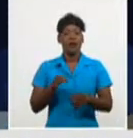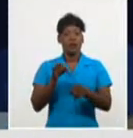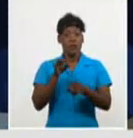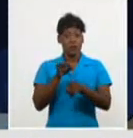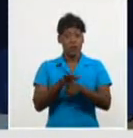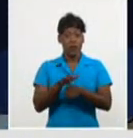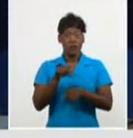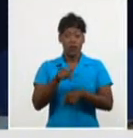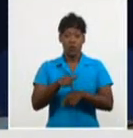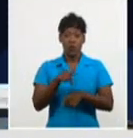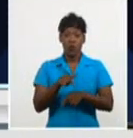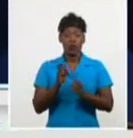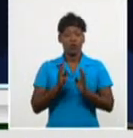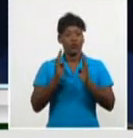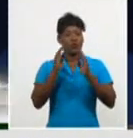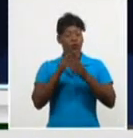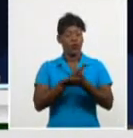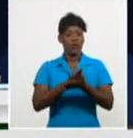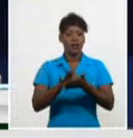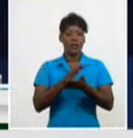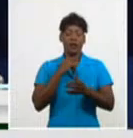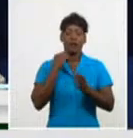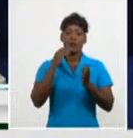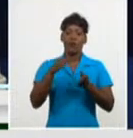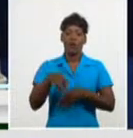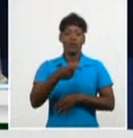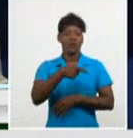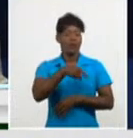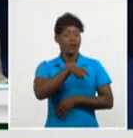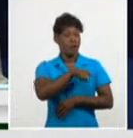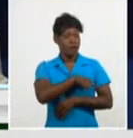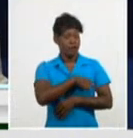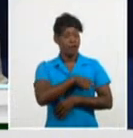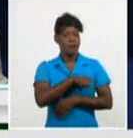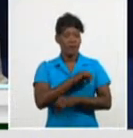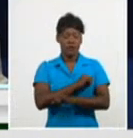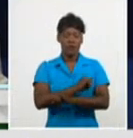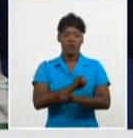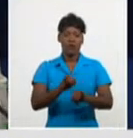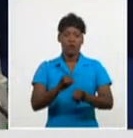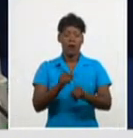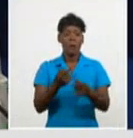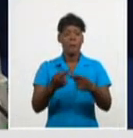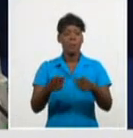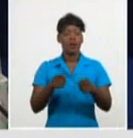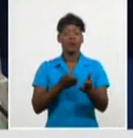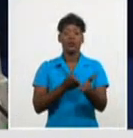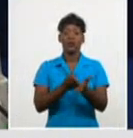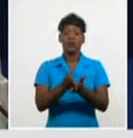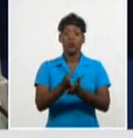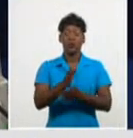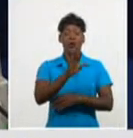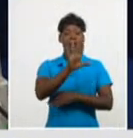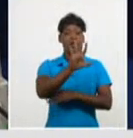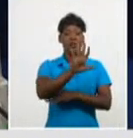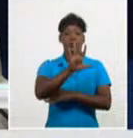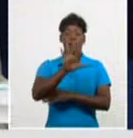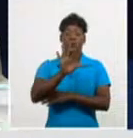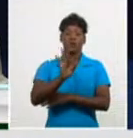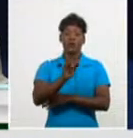ningún fallecido en el día de ayer. No obstante, se mantienen ingresados en nuestros hospitales 558